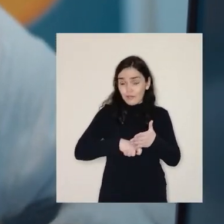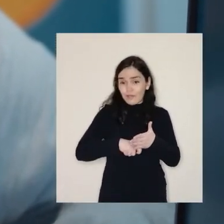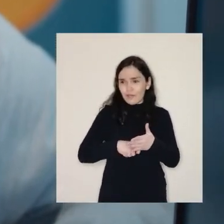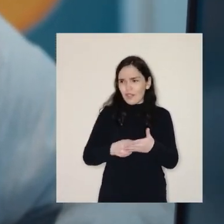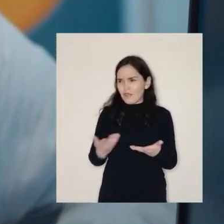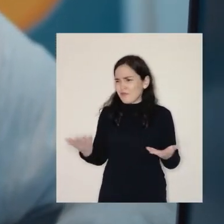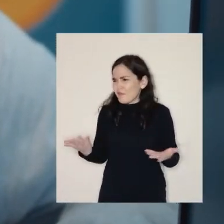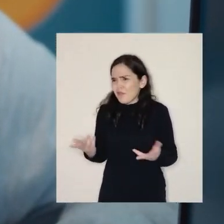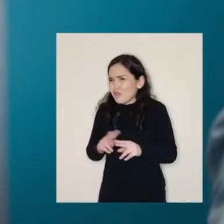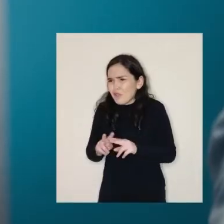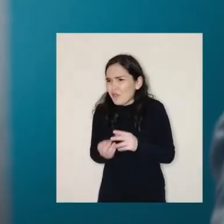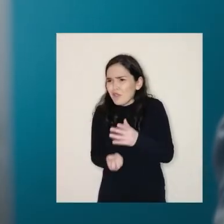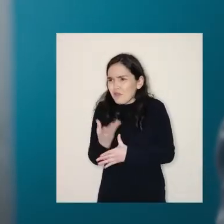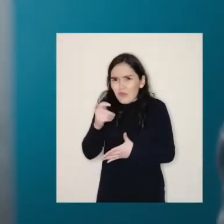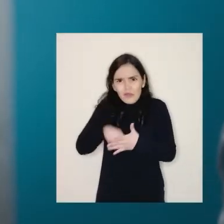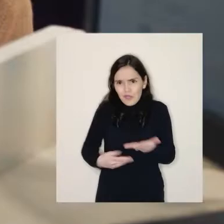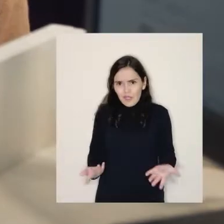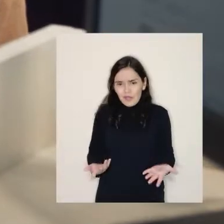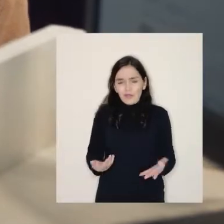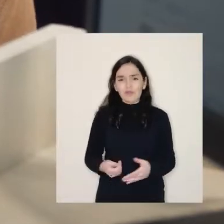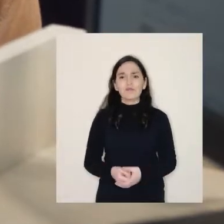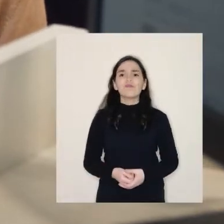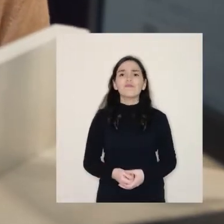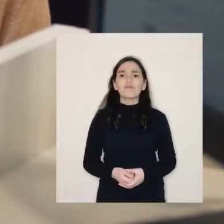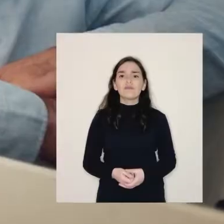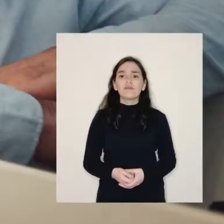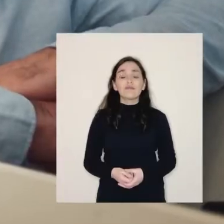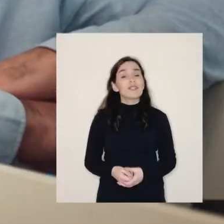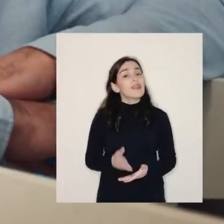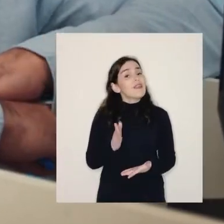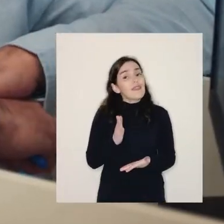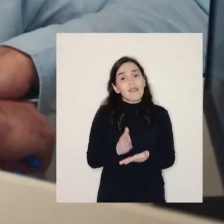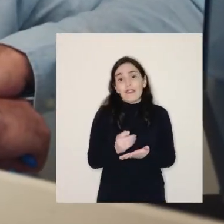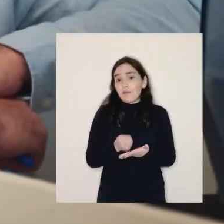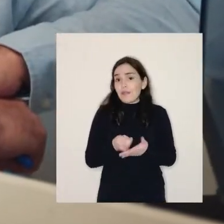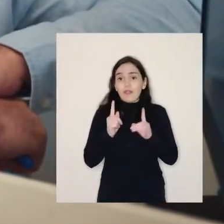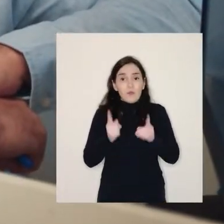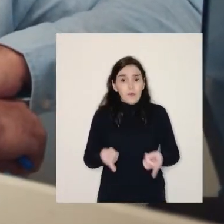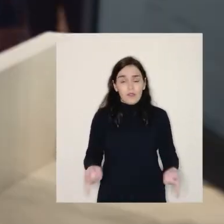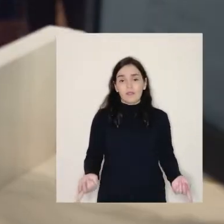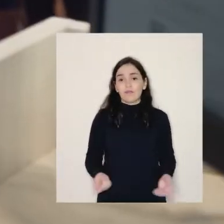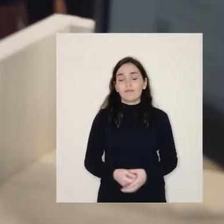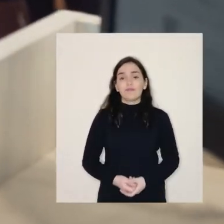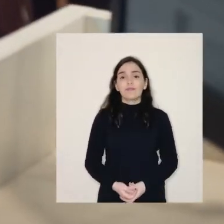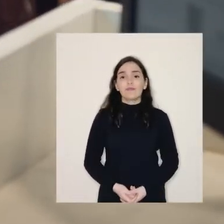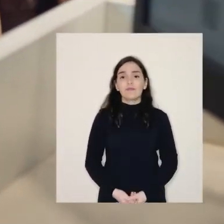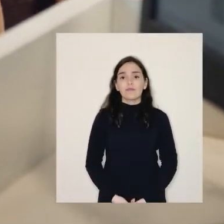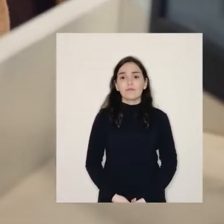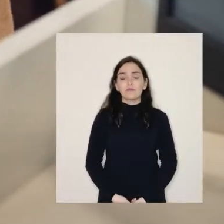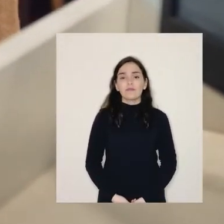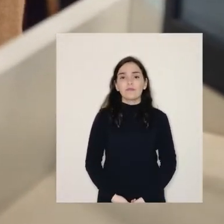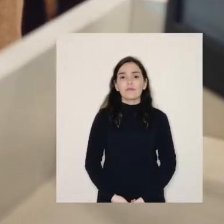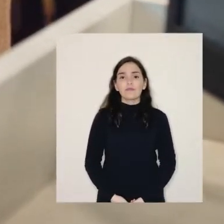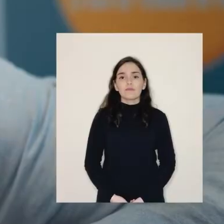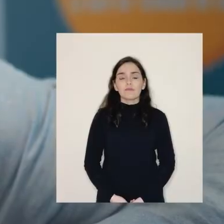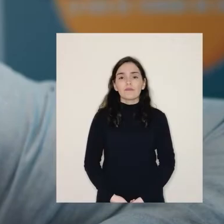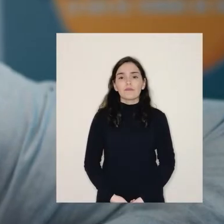la repactación automática. Yo no he repactado con nadie. Va a tener que saber pagar más, pues, señora.